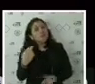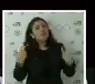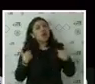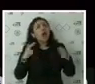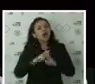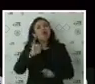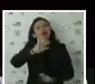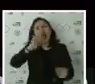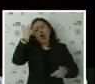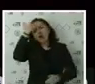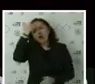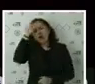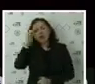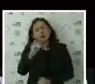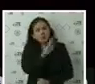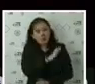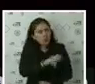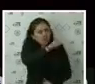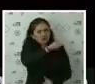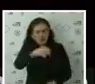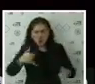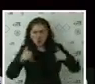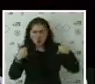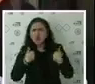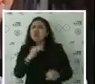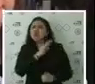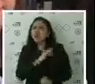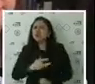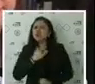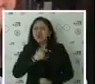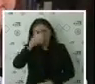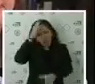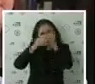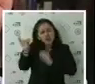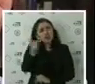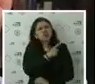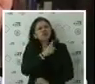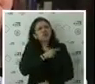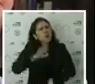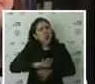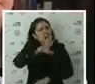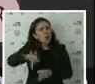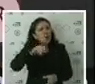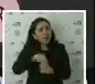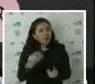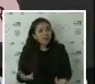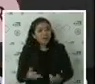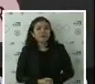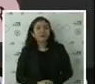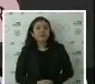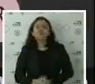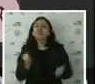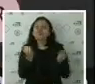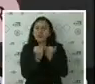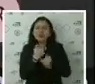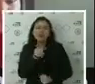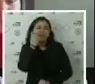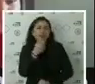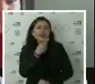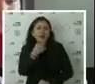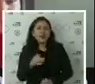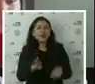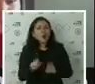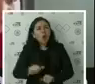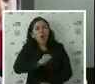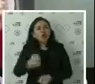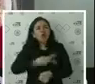profesores sí tenían, ¿no? Que pueden de verdad generar un autoconocimiento de manera muy plena. También quisiera yo